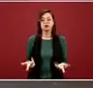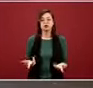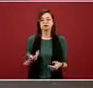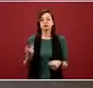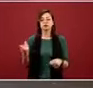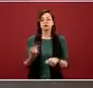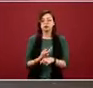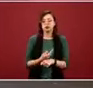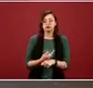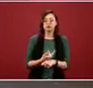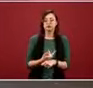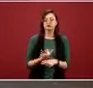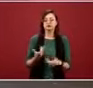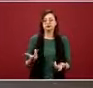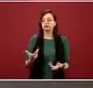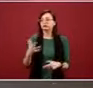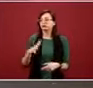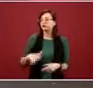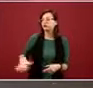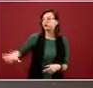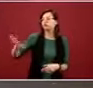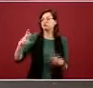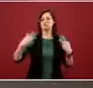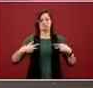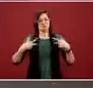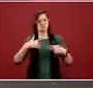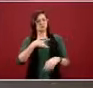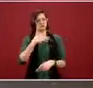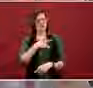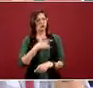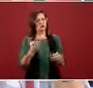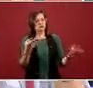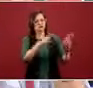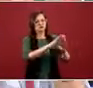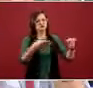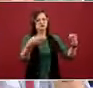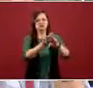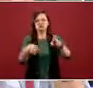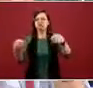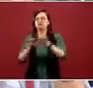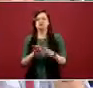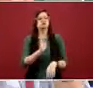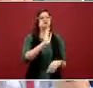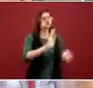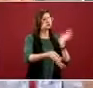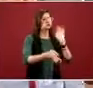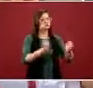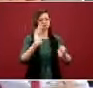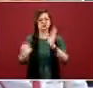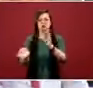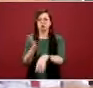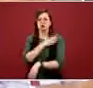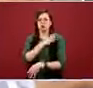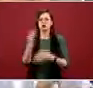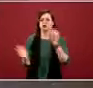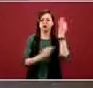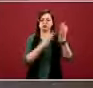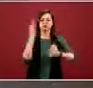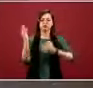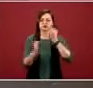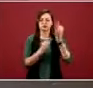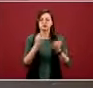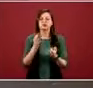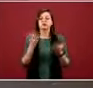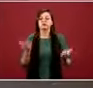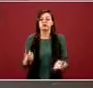aceptación social, es una muy buena noticia. A lo largo de estas semanas, desde que instalamos formalmente los